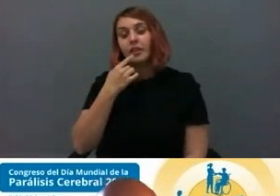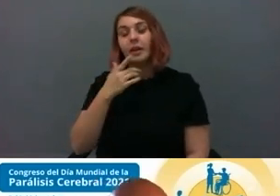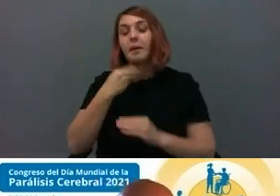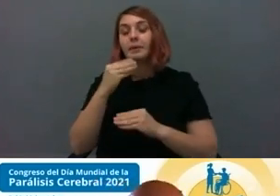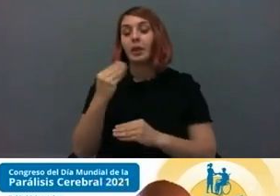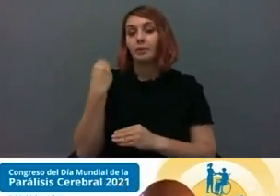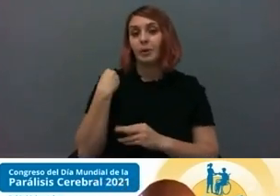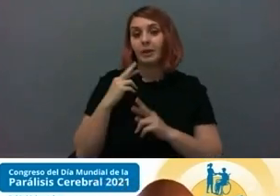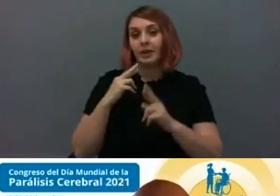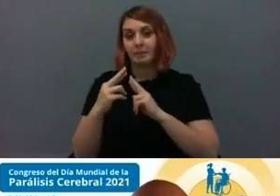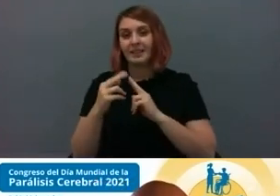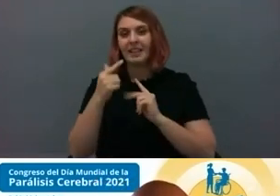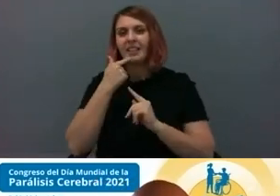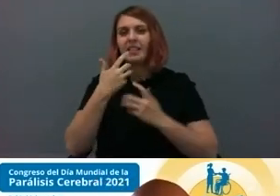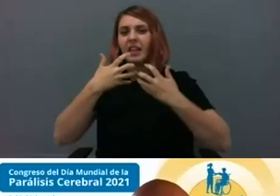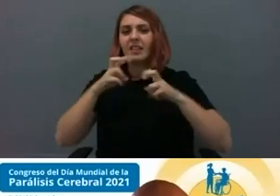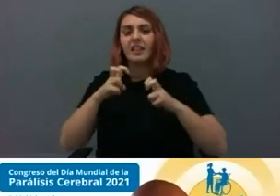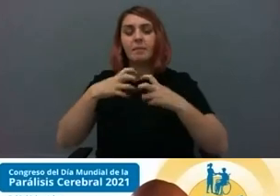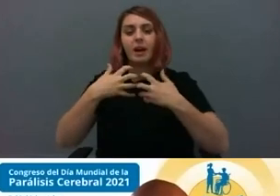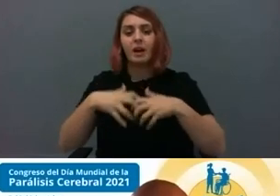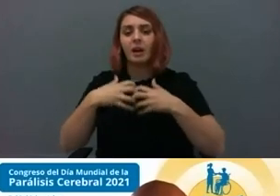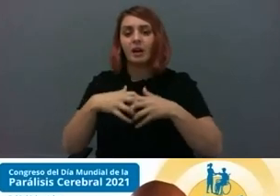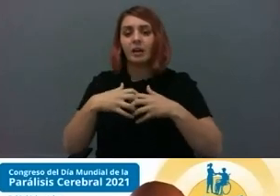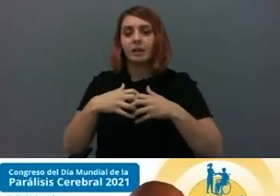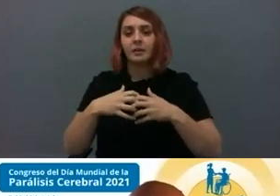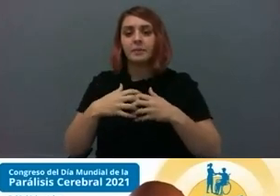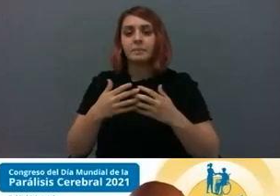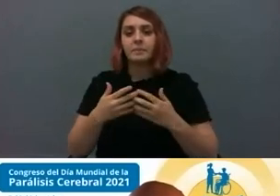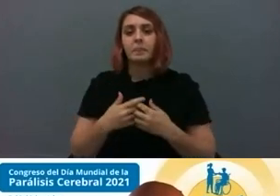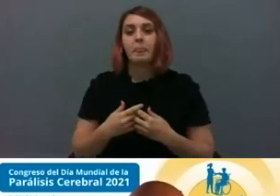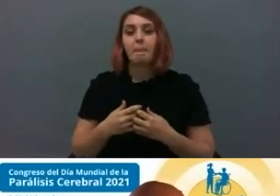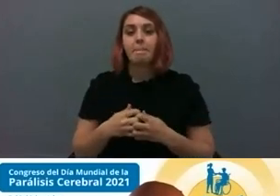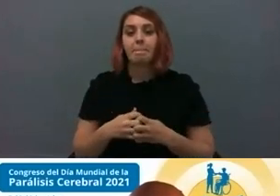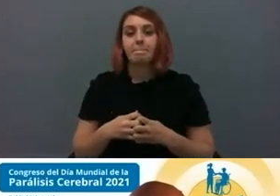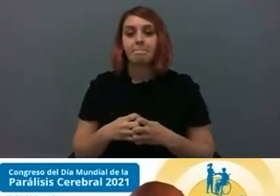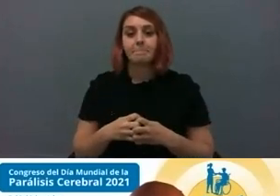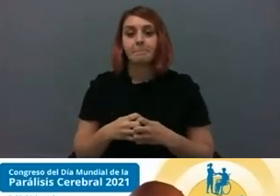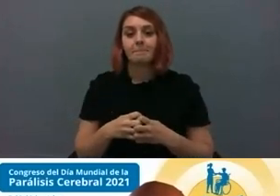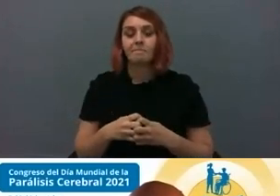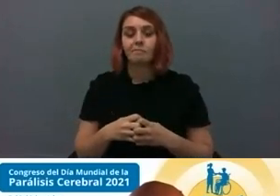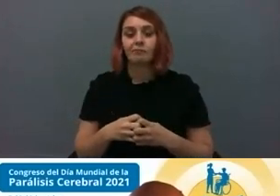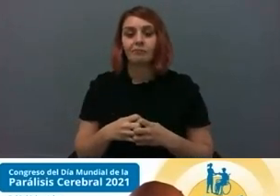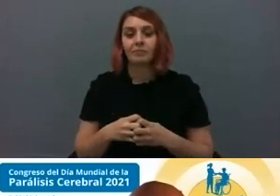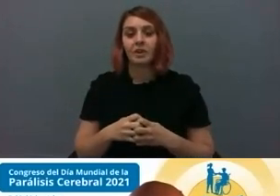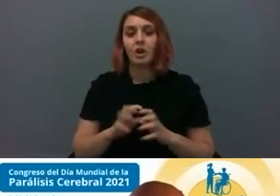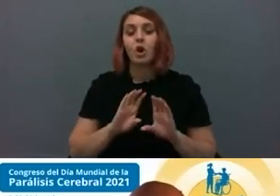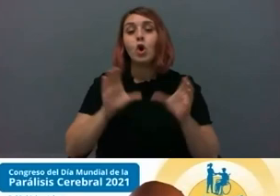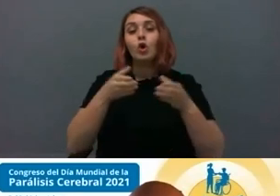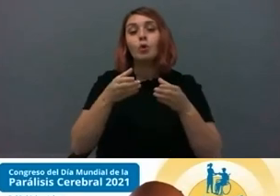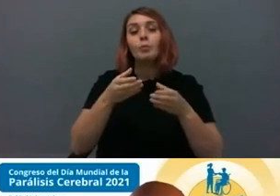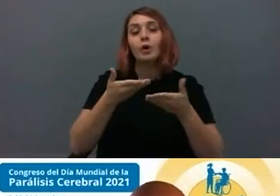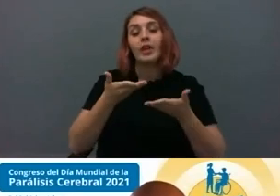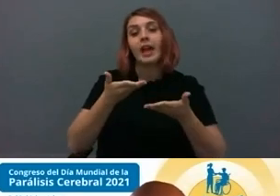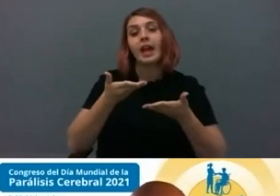nos comenta que funcionan muy bien los grupos de ayuda mutua. Yo creo que uno de los elementos clave ha sido eso, ¿no? El